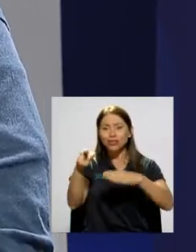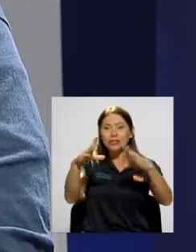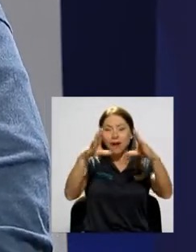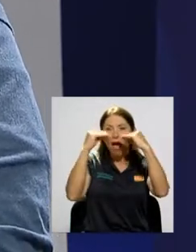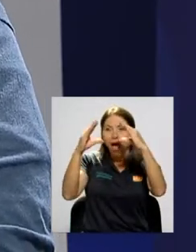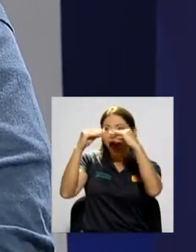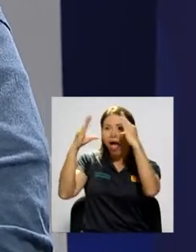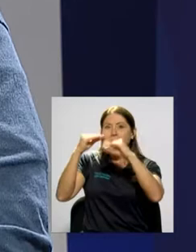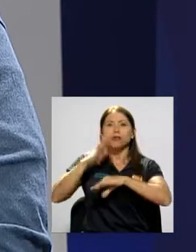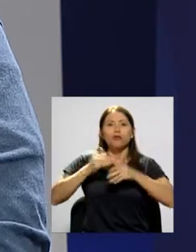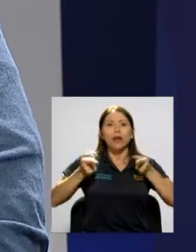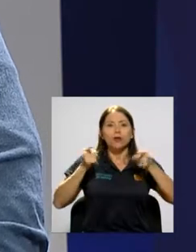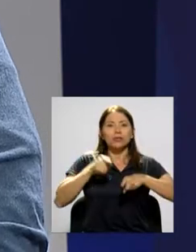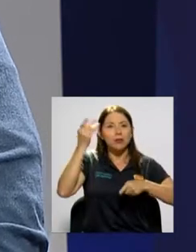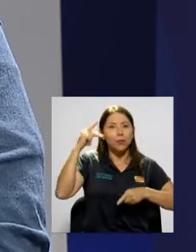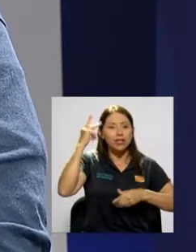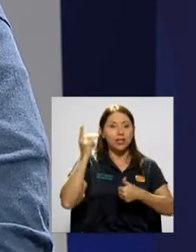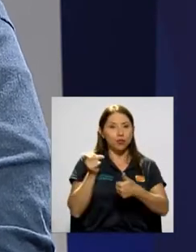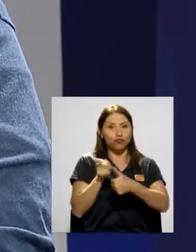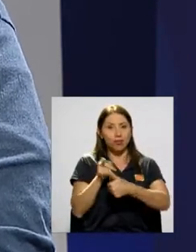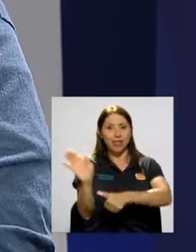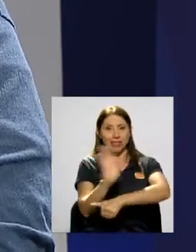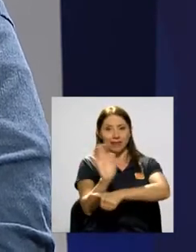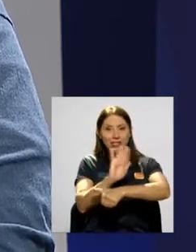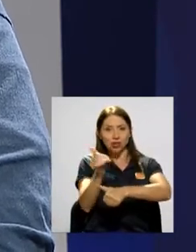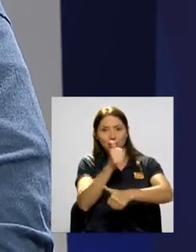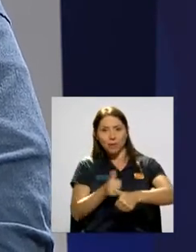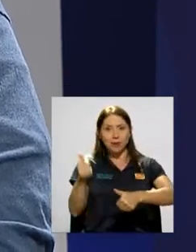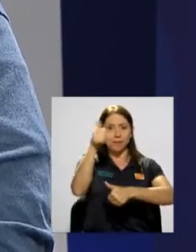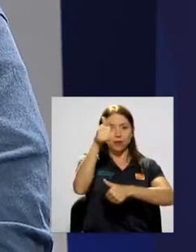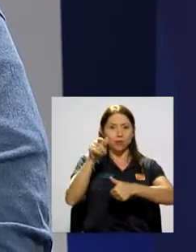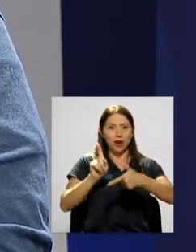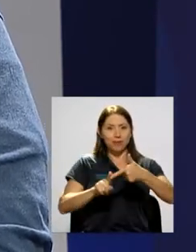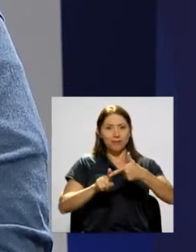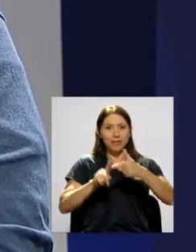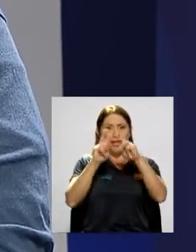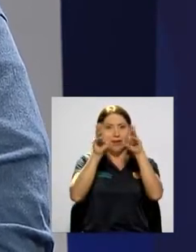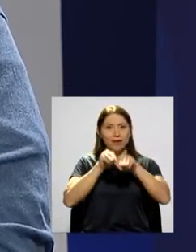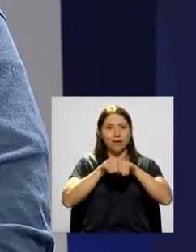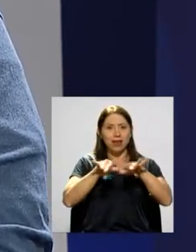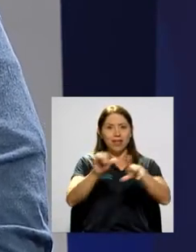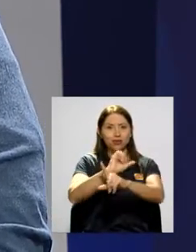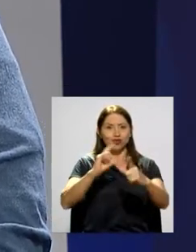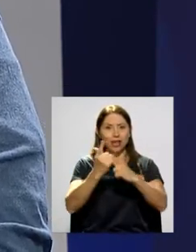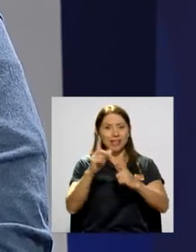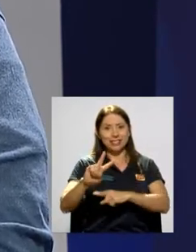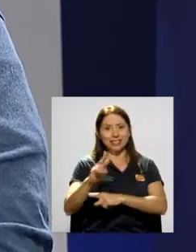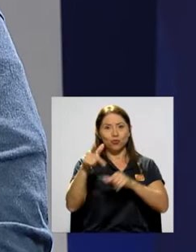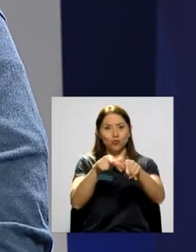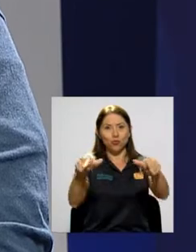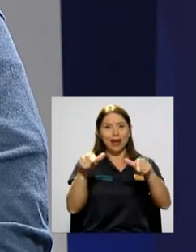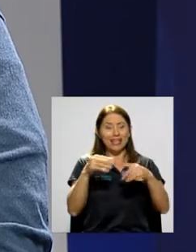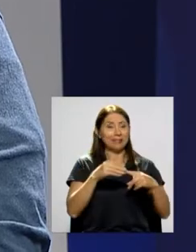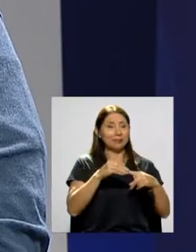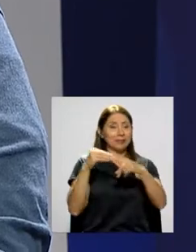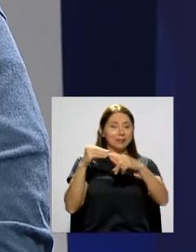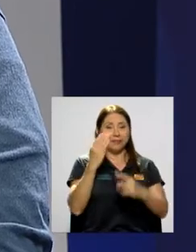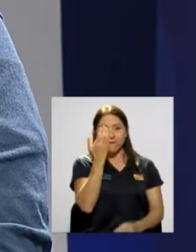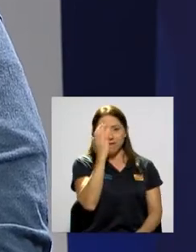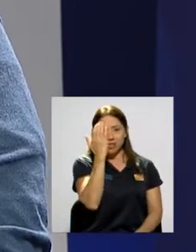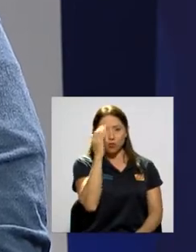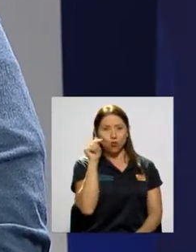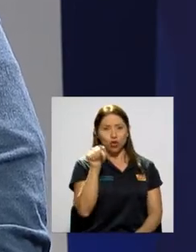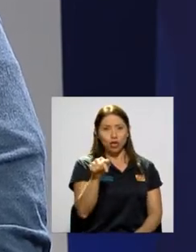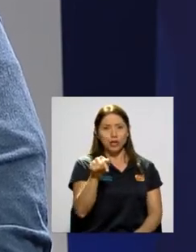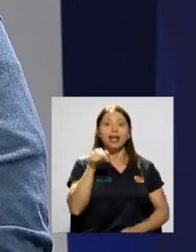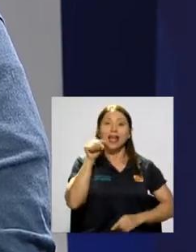acontecer político. Teníamos la televisión en primer lugar y redes sociales en segundo lugar, particularmente Facebook, que sigue siendo